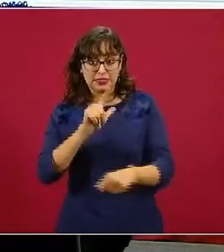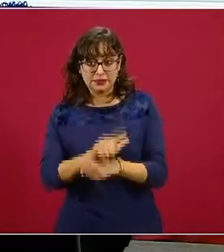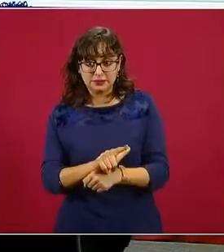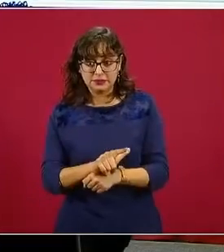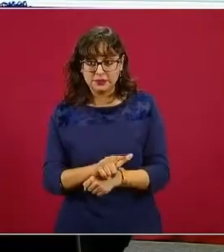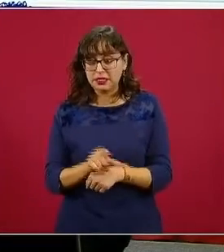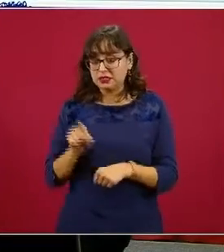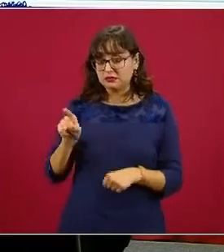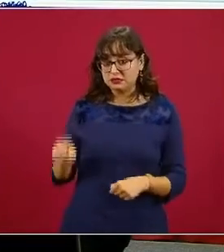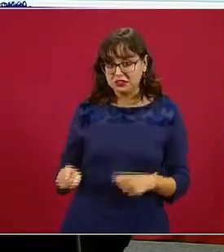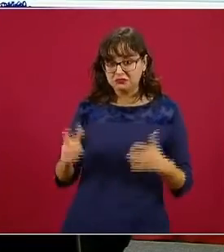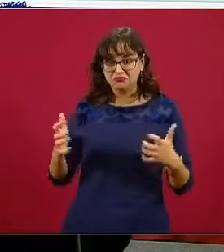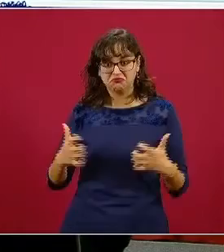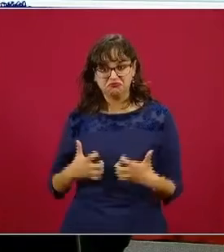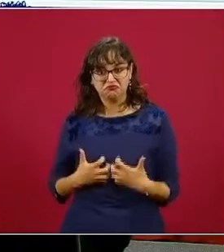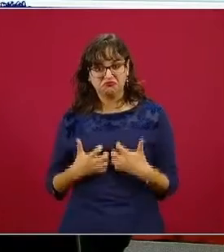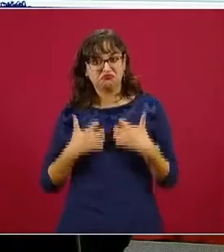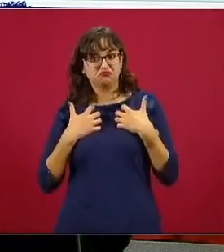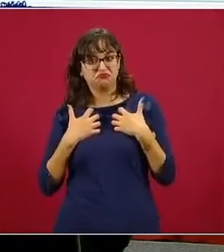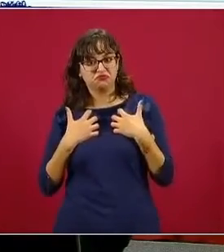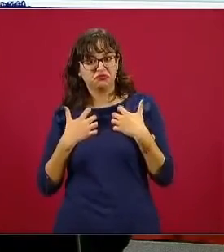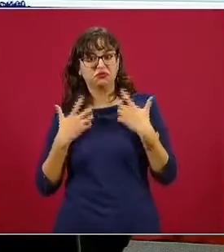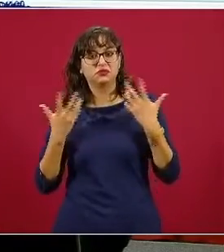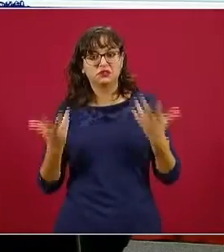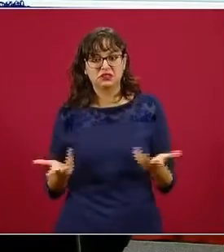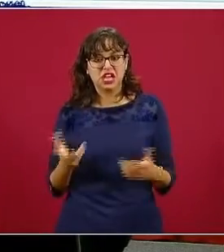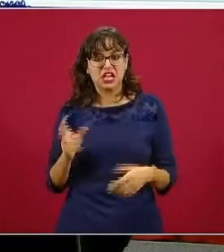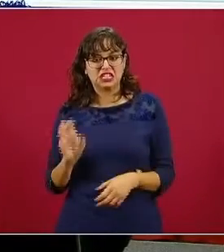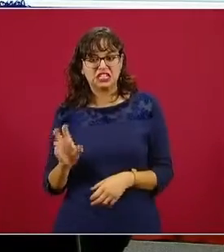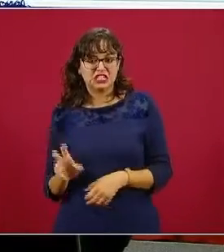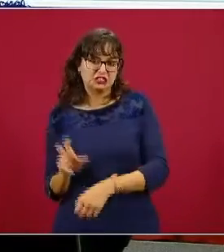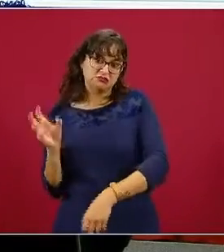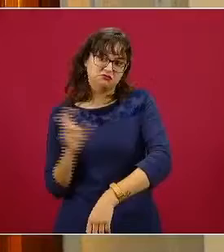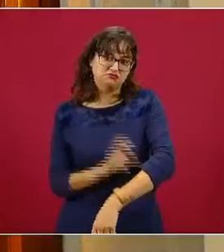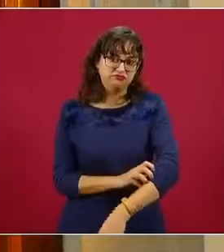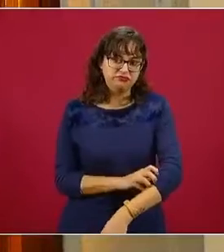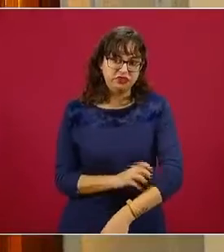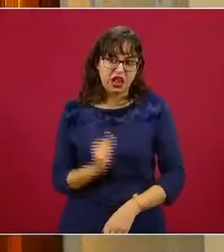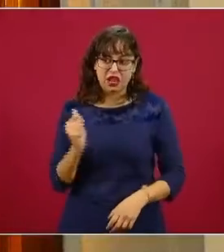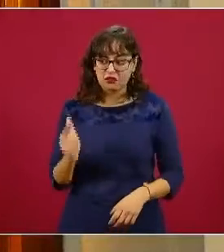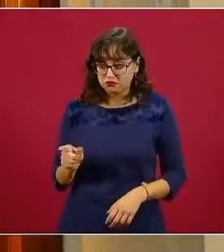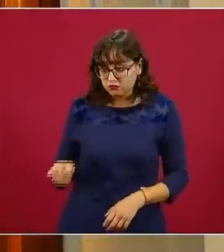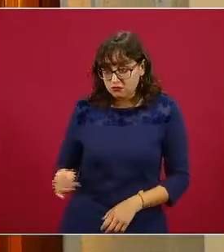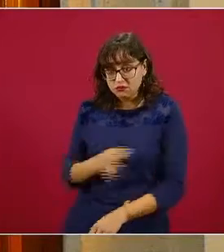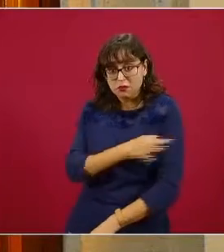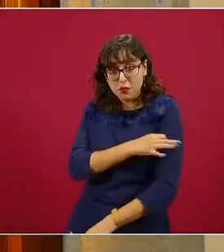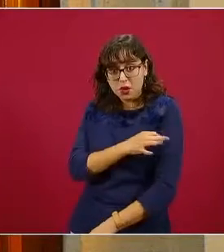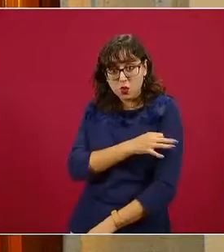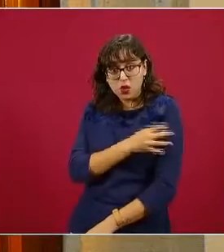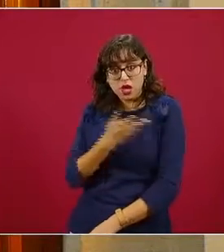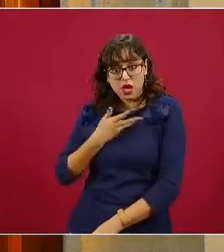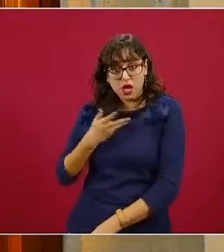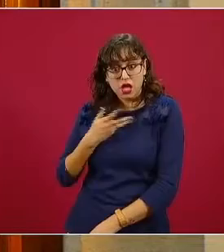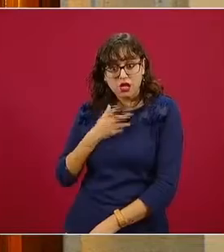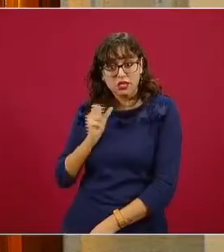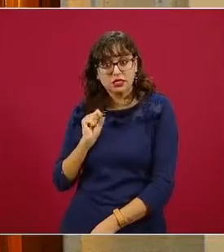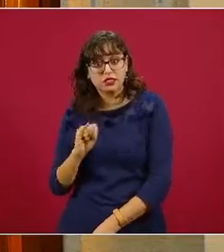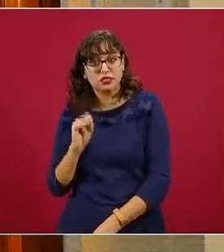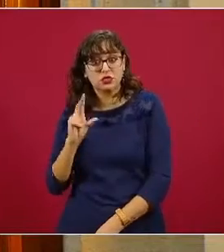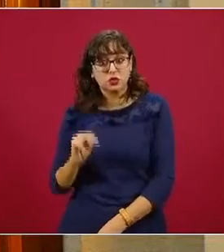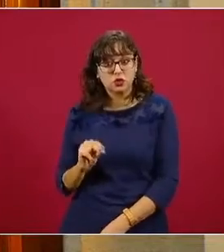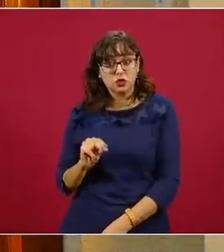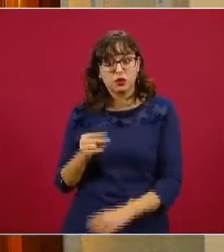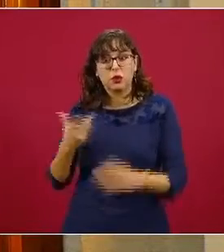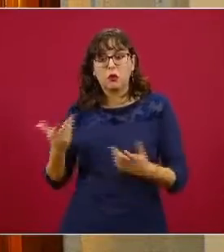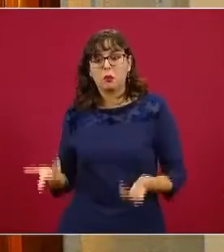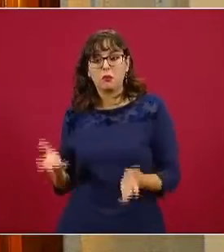alguien es agredido por un perro que no es el suyo, pues la primera pregunta es: ¿el perro está vacunado o no? Y si está